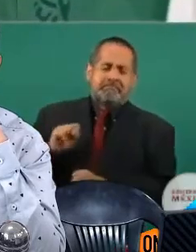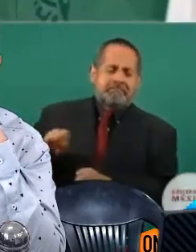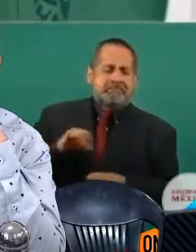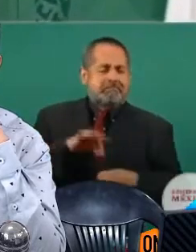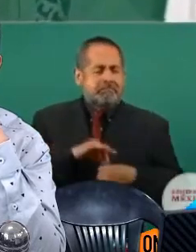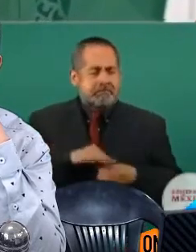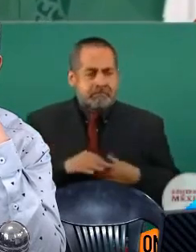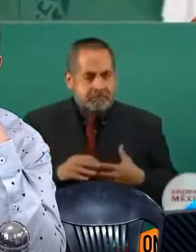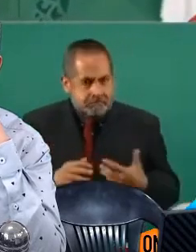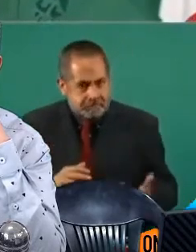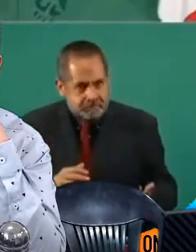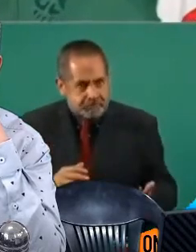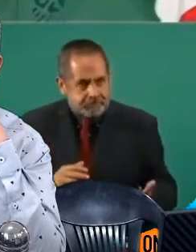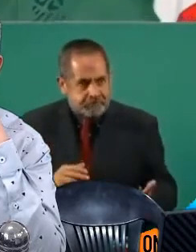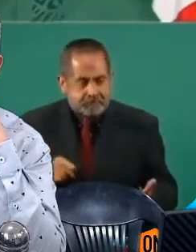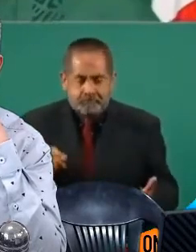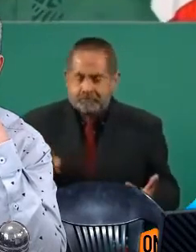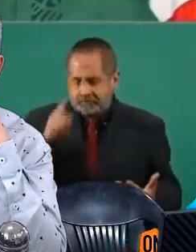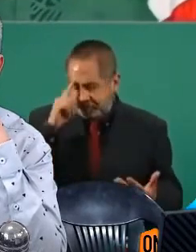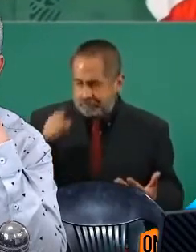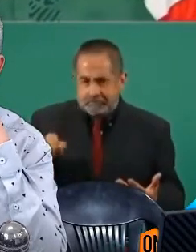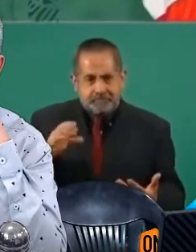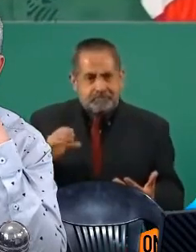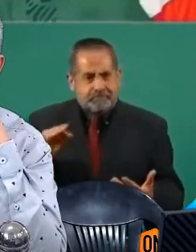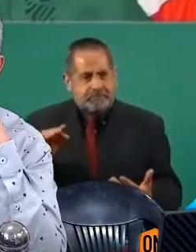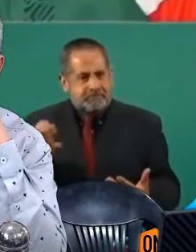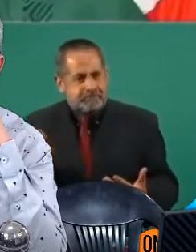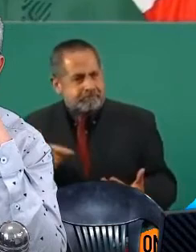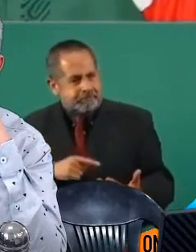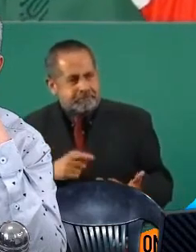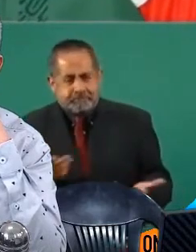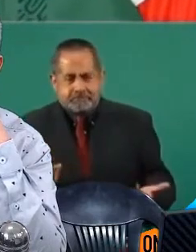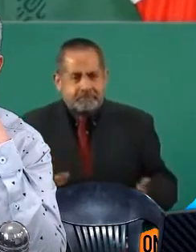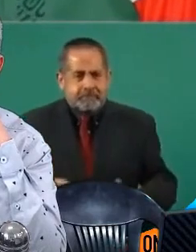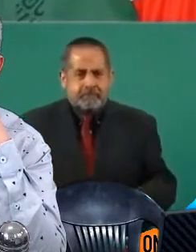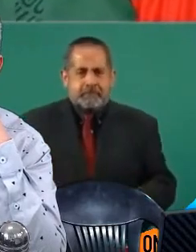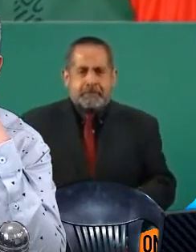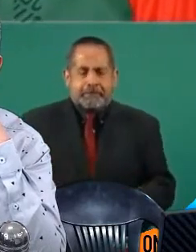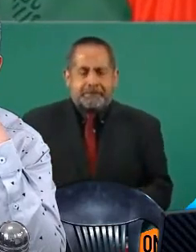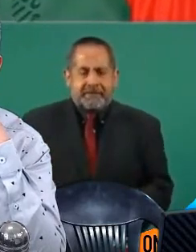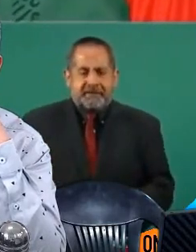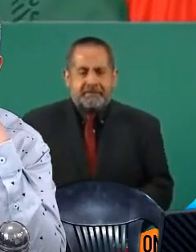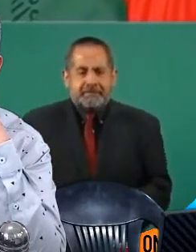de una empresa como la Comisión Federal de Electricidad.